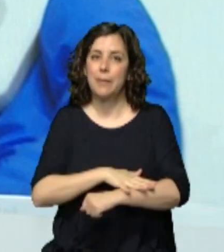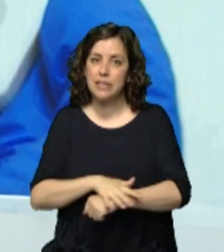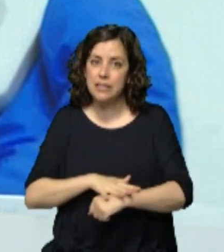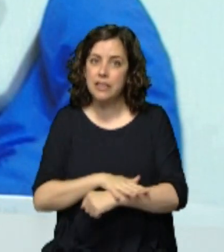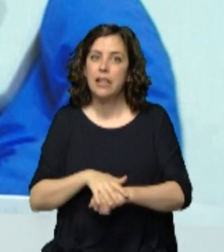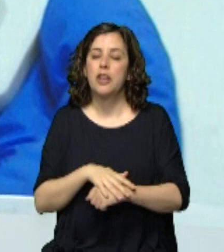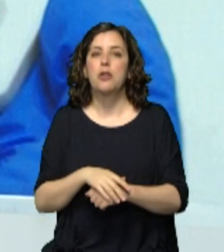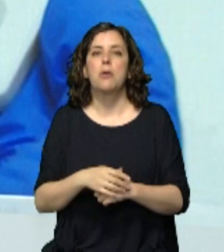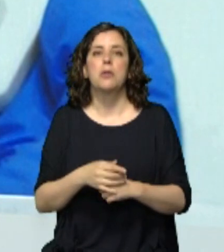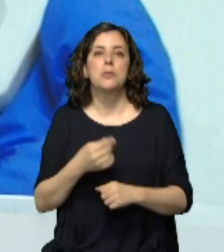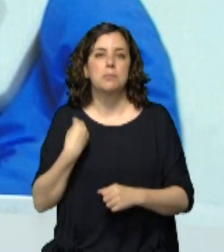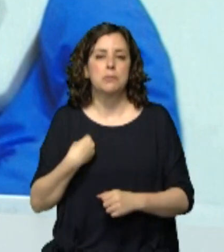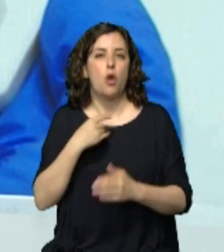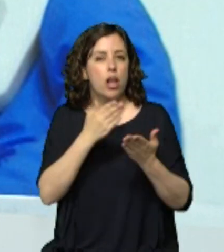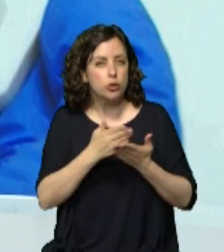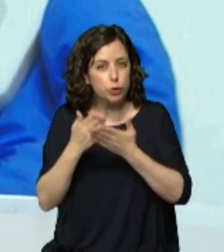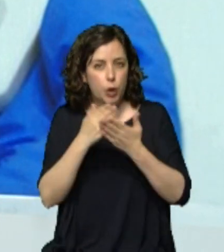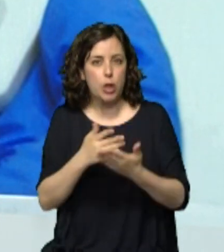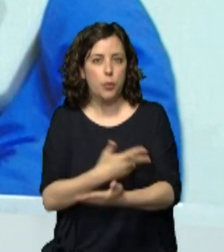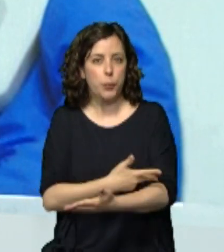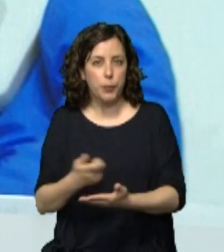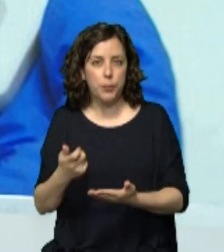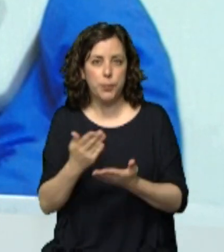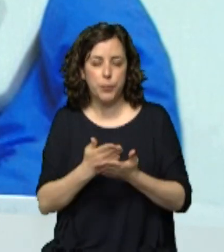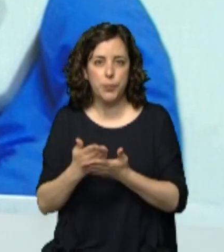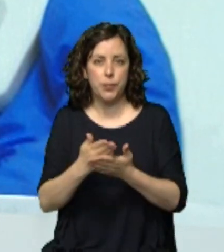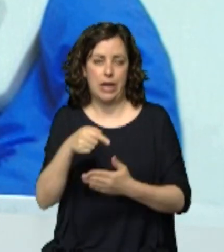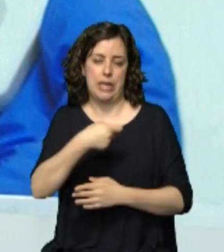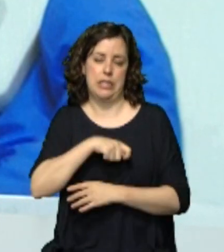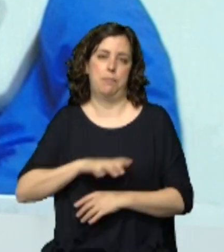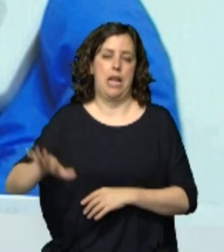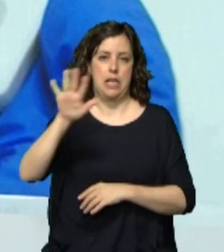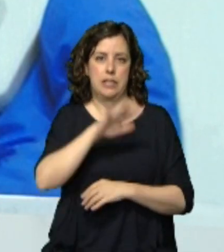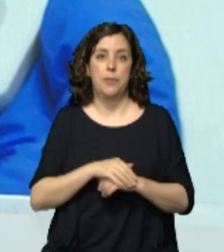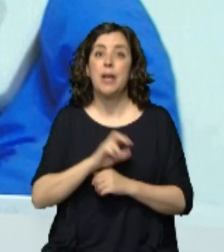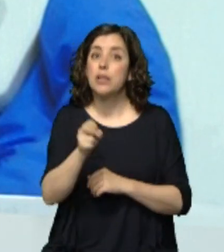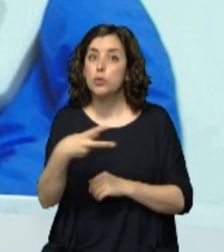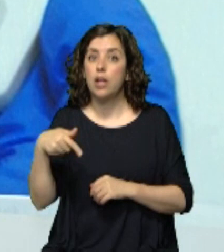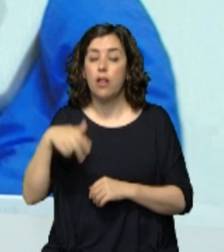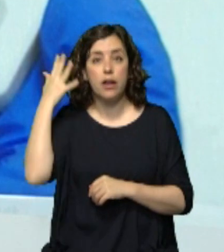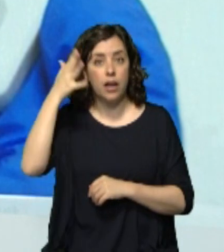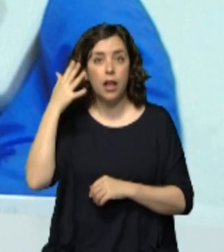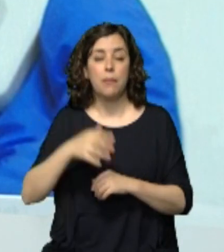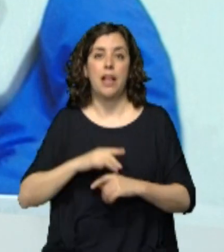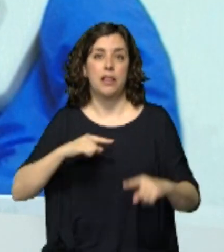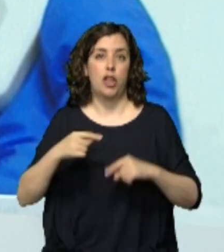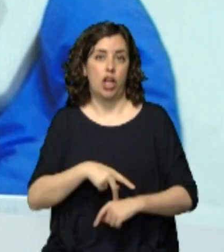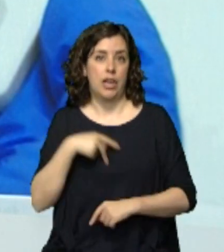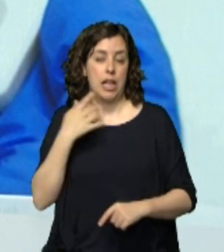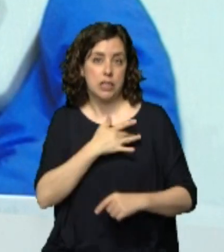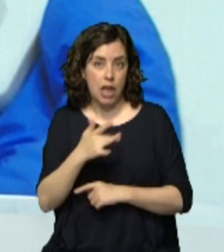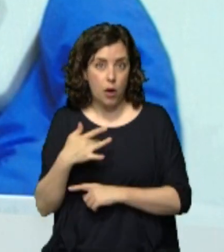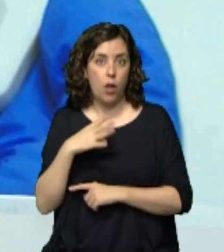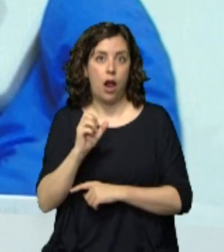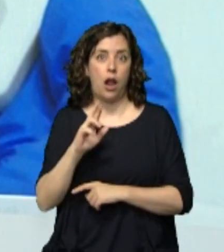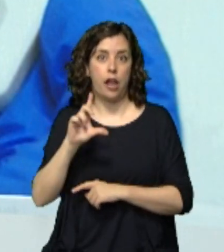primeros resultados del estudio de seroprevalencia en España. Sobre el resultado en Navarra, bueno, pues el director general de Salud, Carlos Artundo, adelantaba